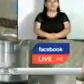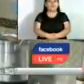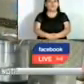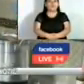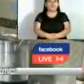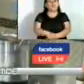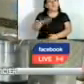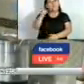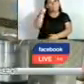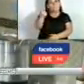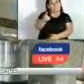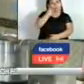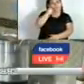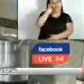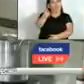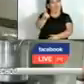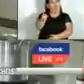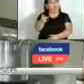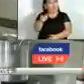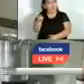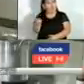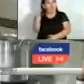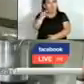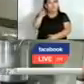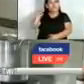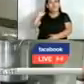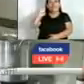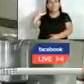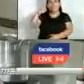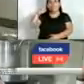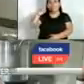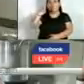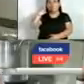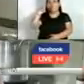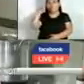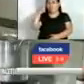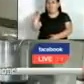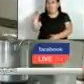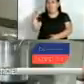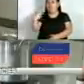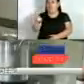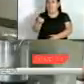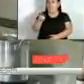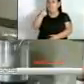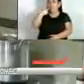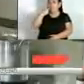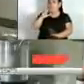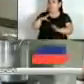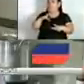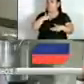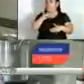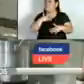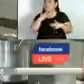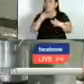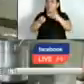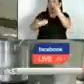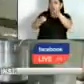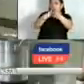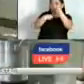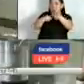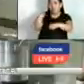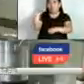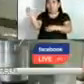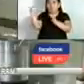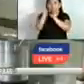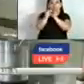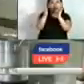zona vio que había un tónico que se llamaba vigorón, que era para un estimulante del apetito. Entonces utilizó la palabra